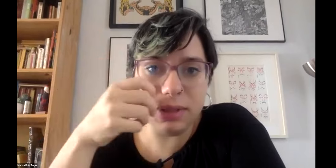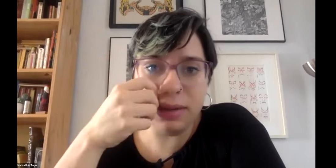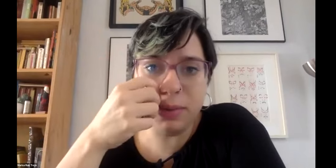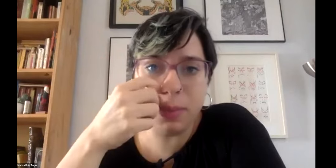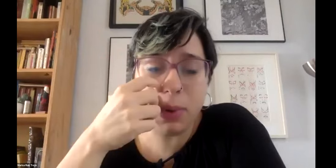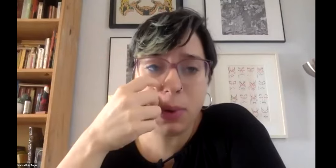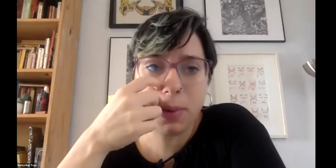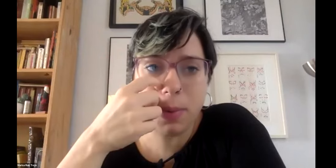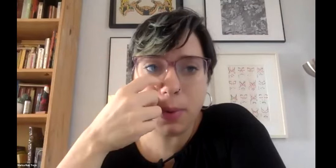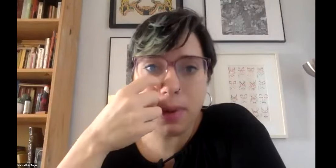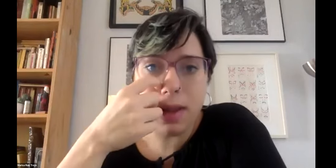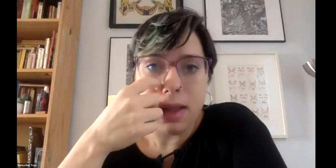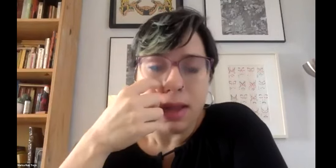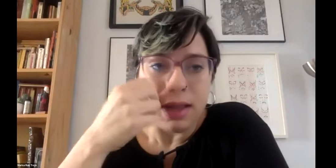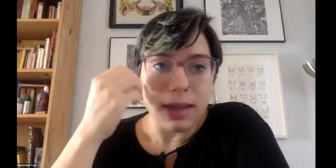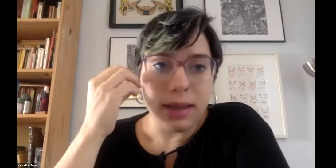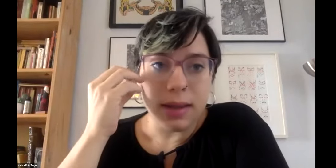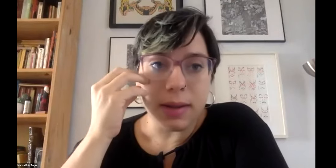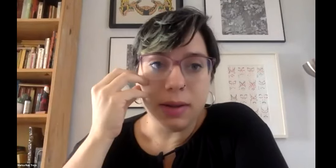intento traducir un poco, como